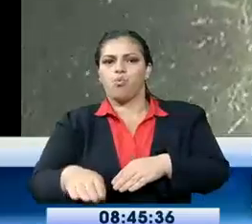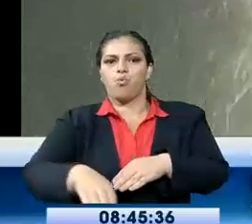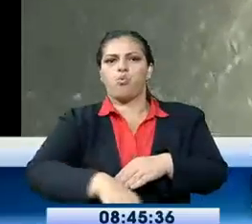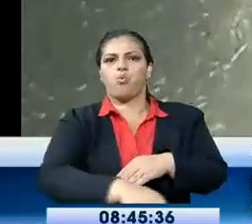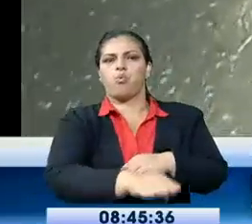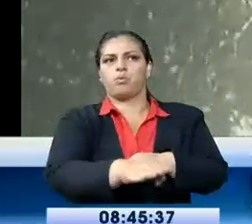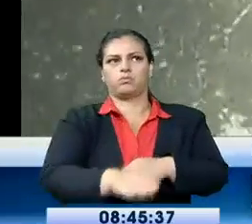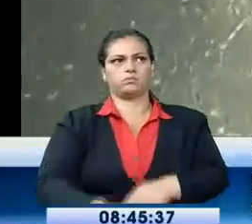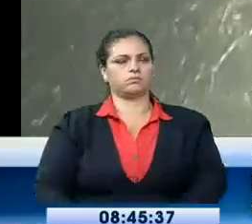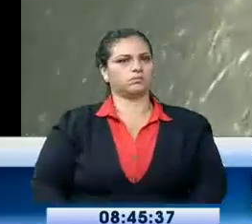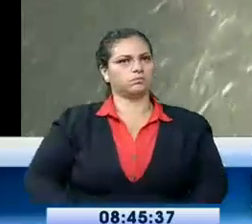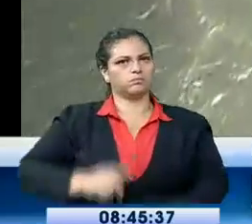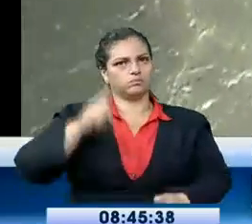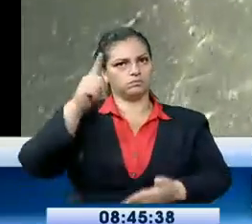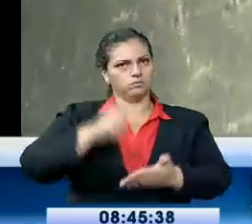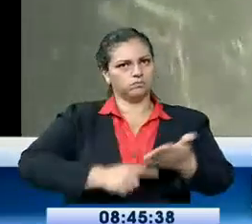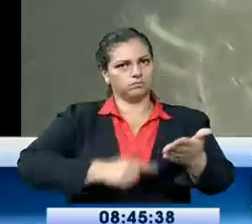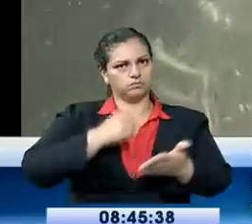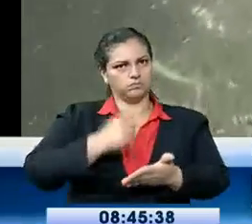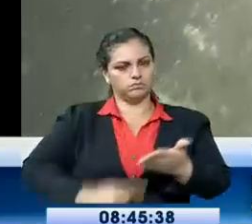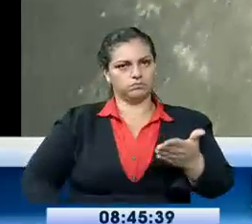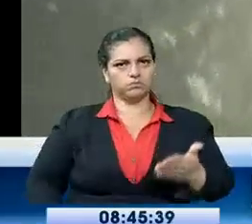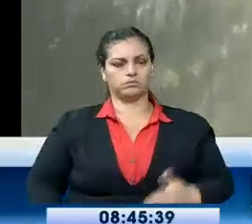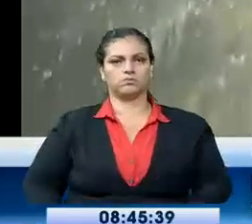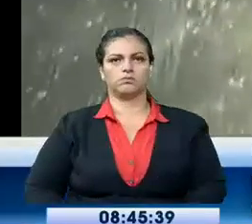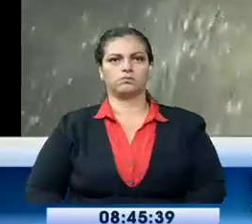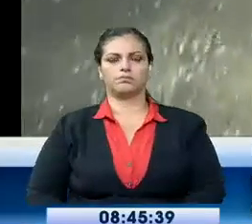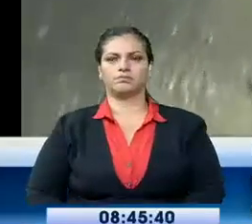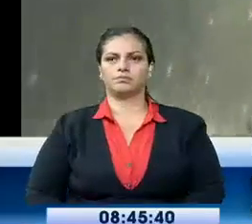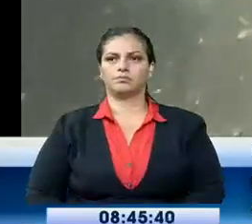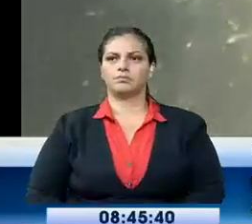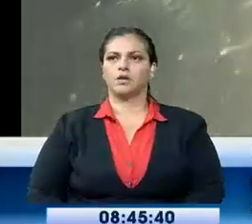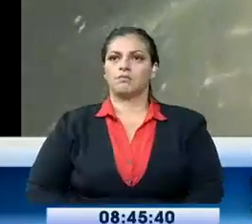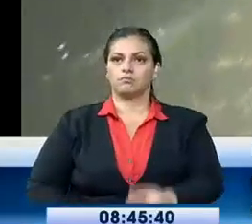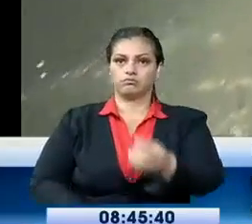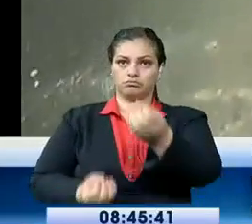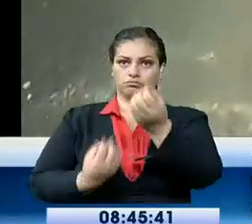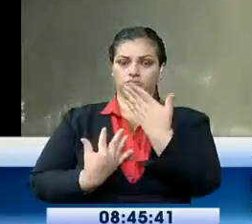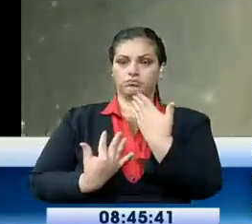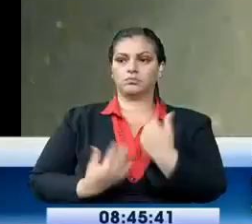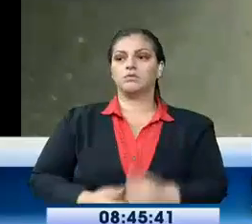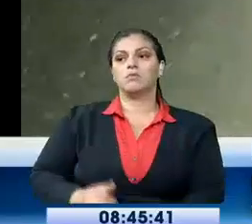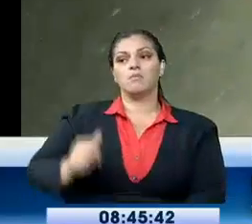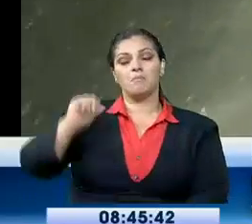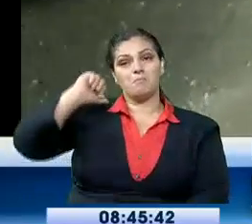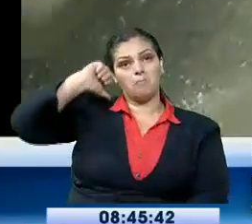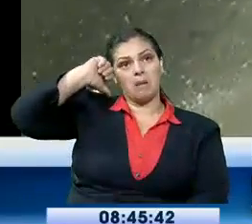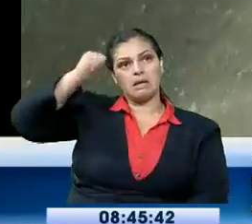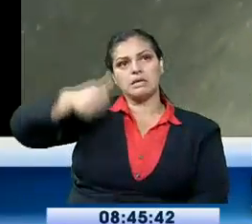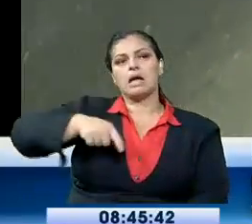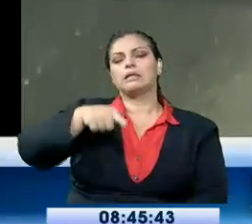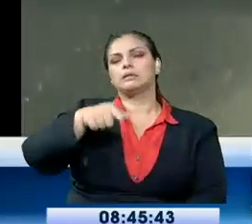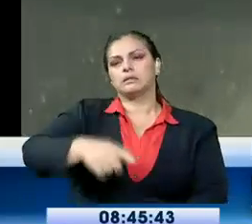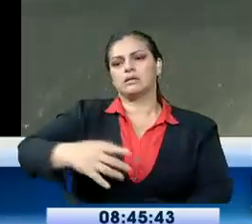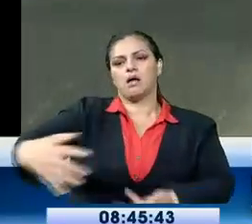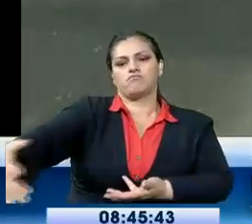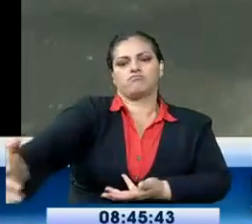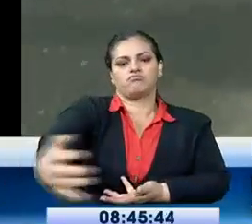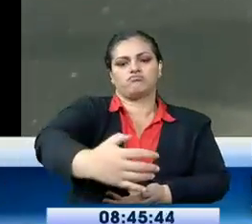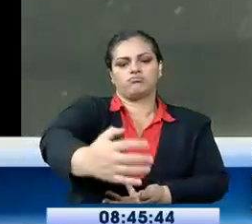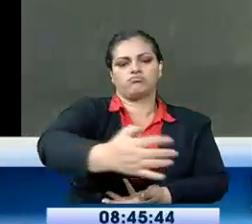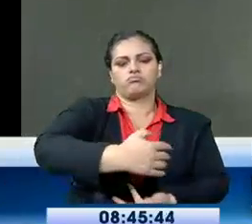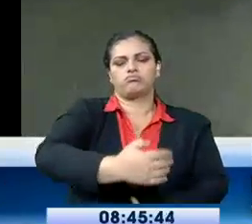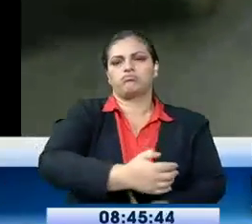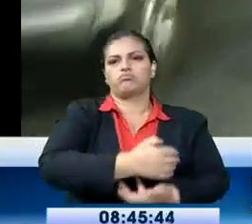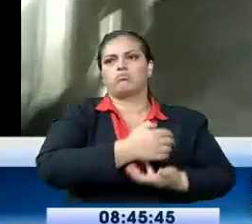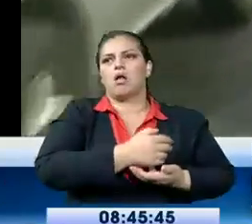que el día de mañana van a realizar la remoción de estos escombros para que los conductores puedan circular